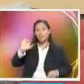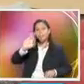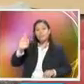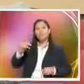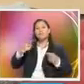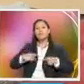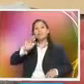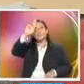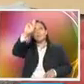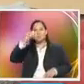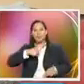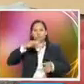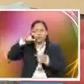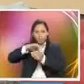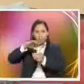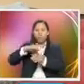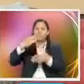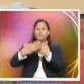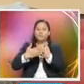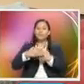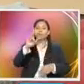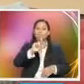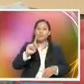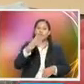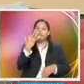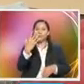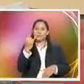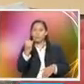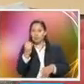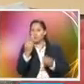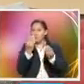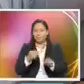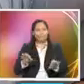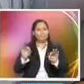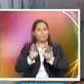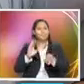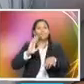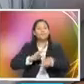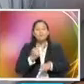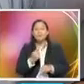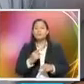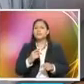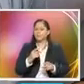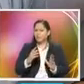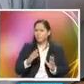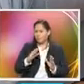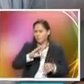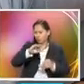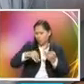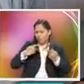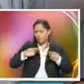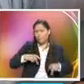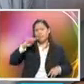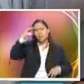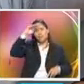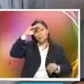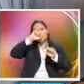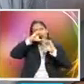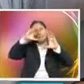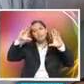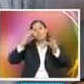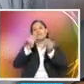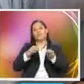la ciudadanía va a poder elegir el próximo domingo 5 de junio. Okay. Es bien importante porque creo que todo mundo podemos dimensionar la